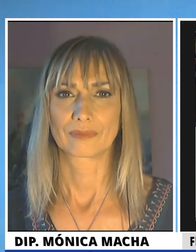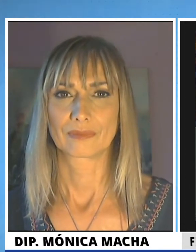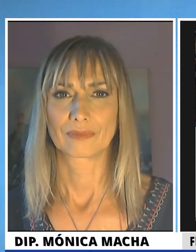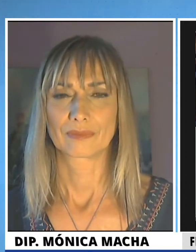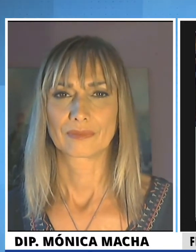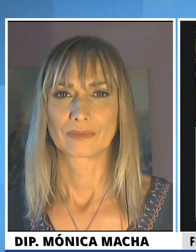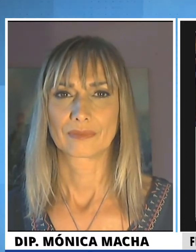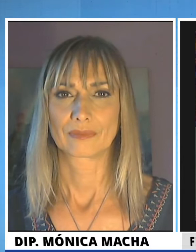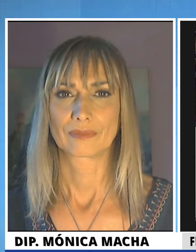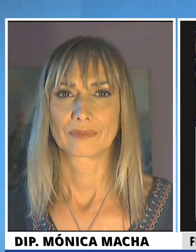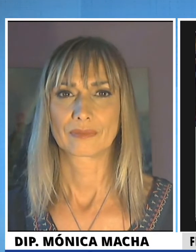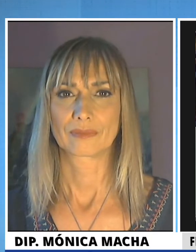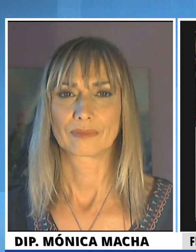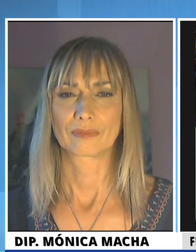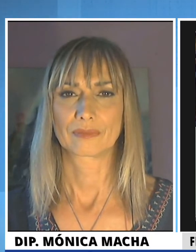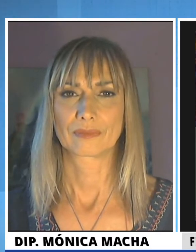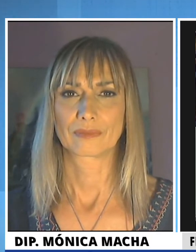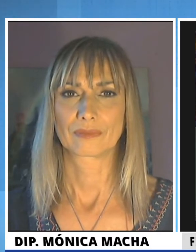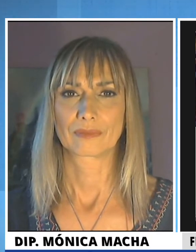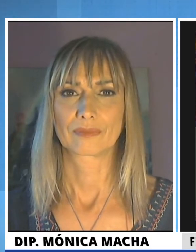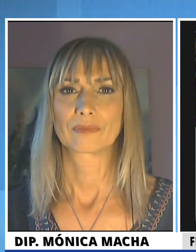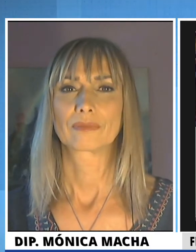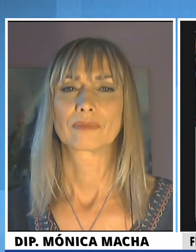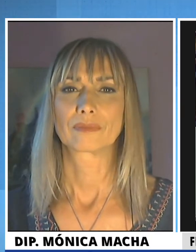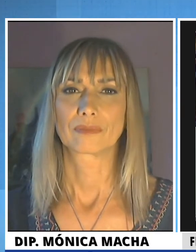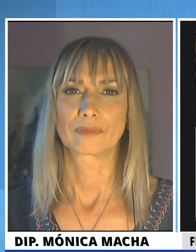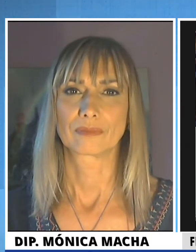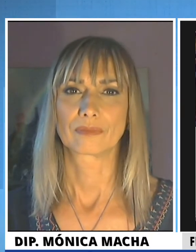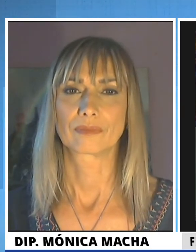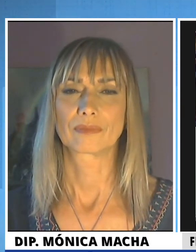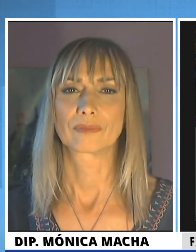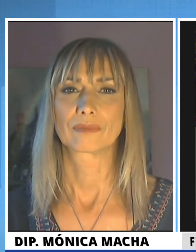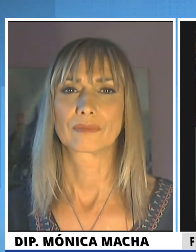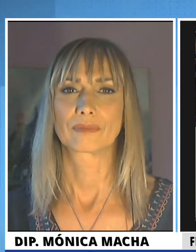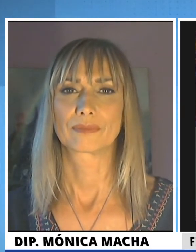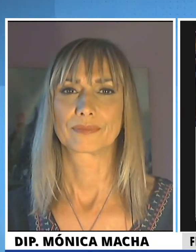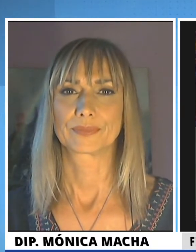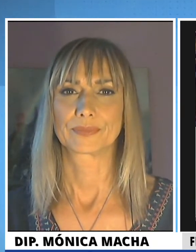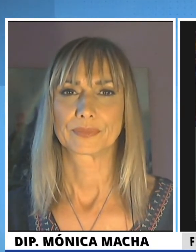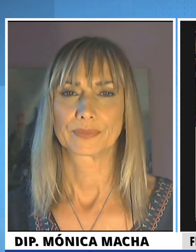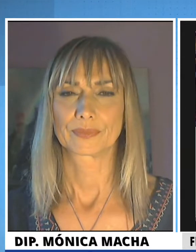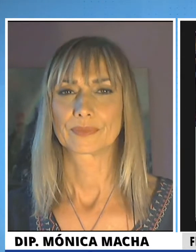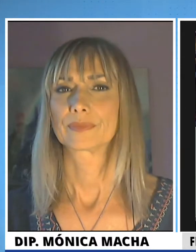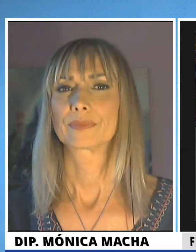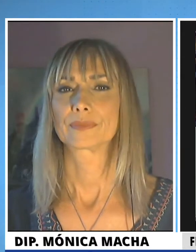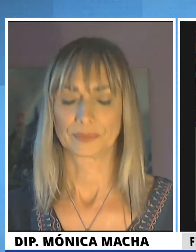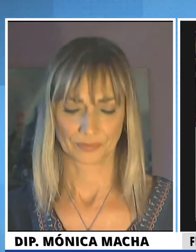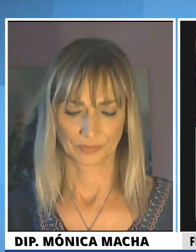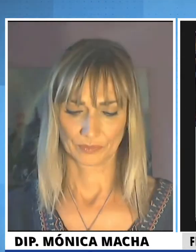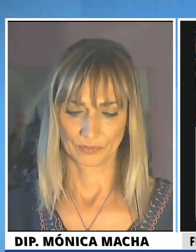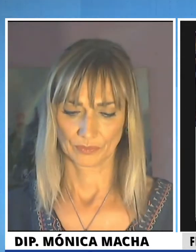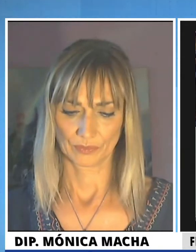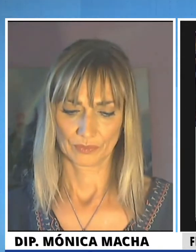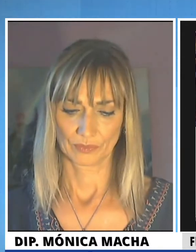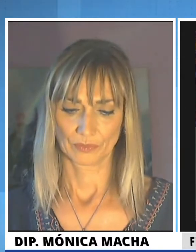aplicar para que, bueno, cada ciudad, cada comunidad pueda contar con los recursos institucionales que necesita, sí,